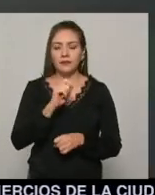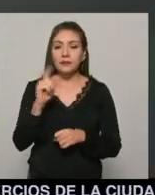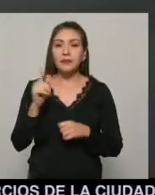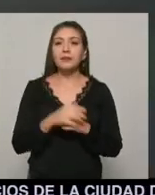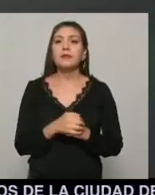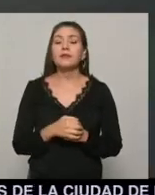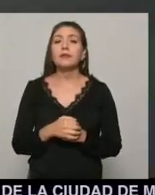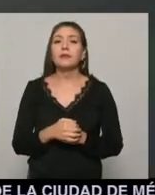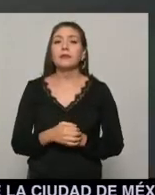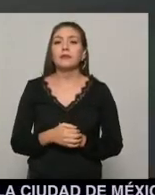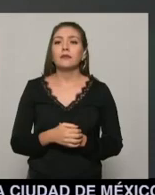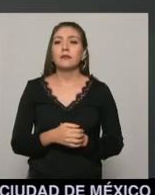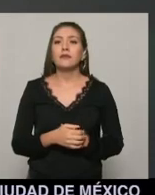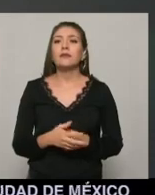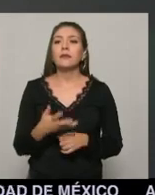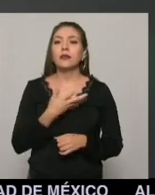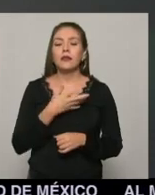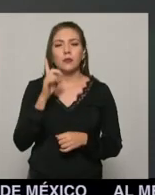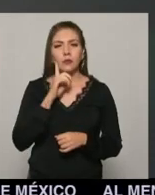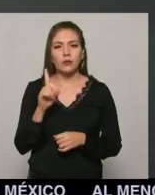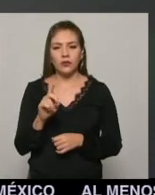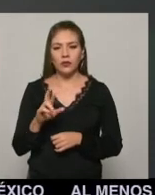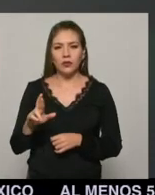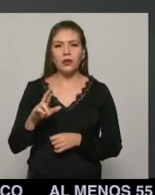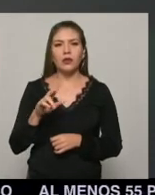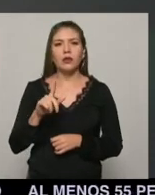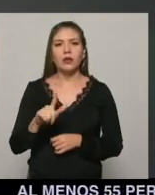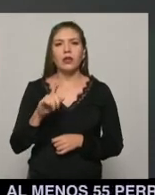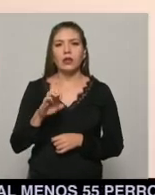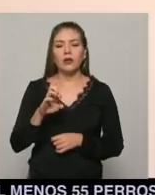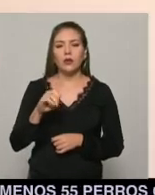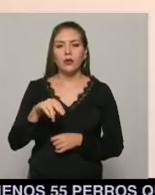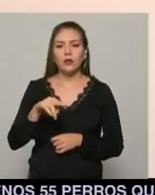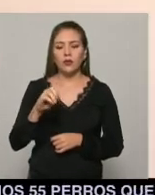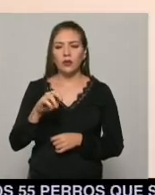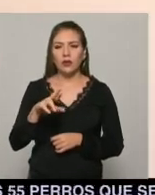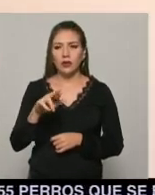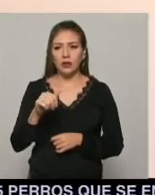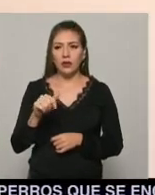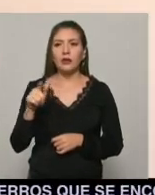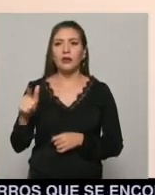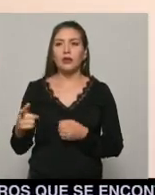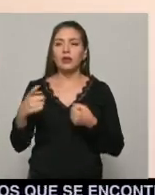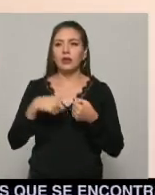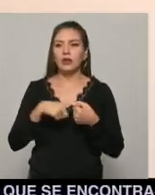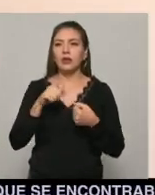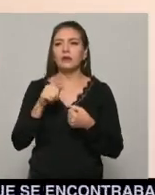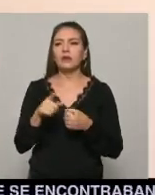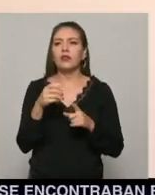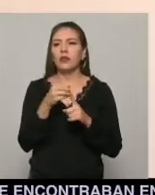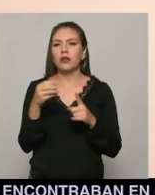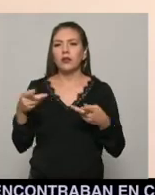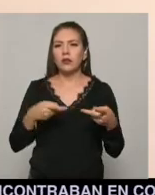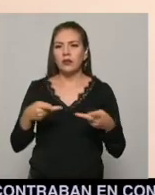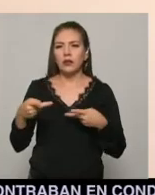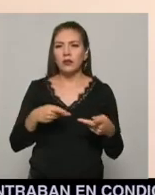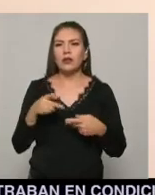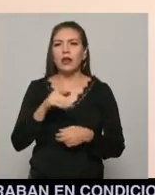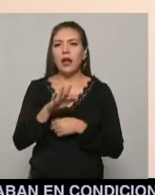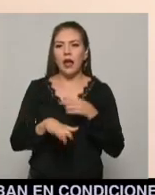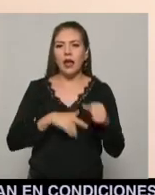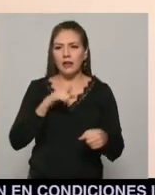programa y bueno, iniciamos con la doctora Leonora Esquivel. Ella es integrante y fundadora de la organización Anima